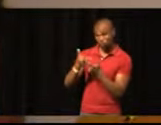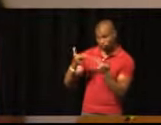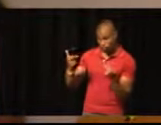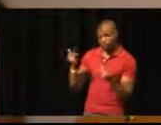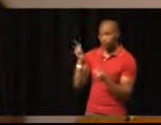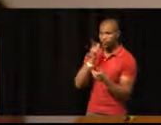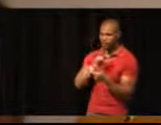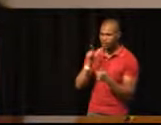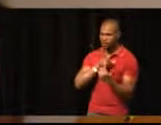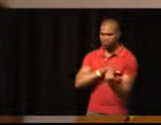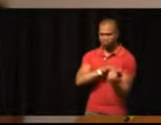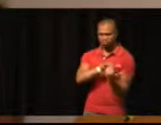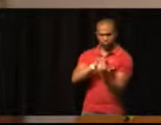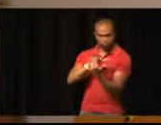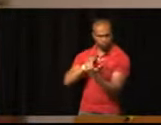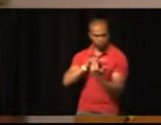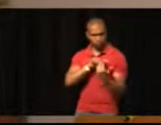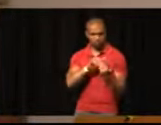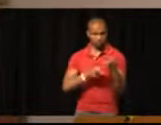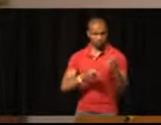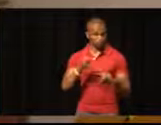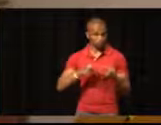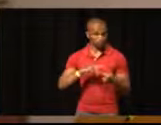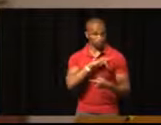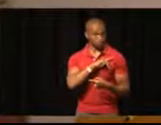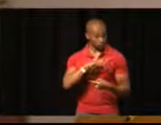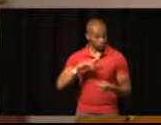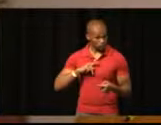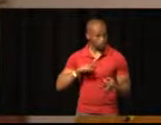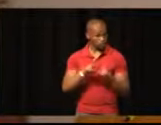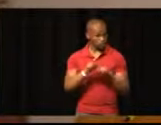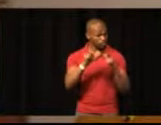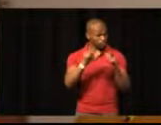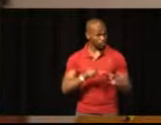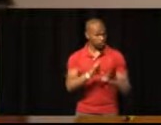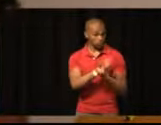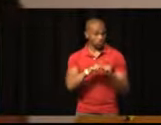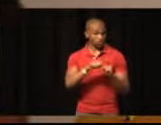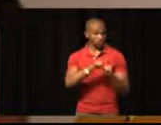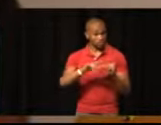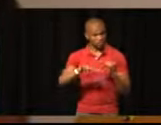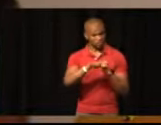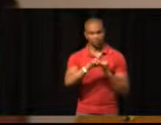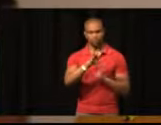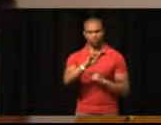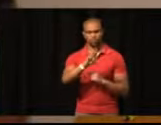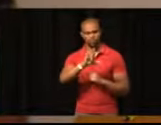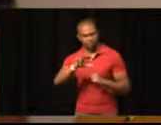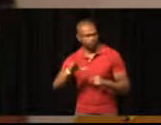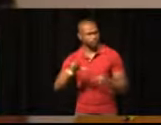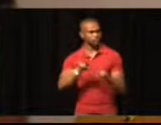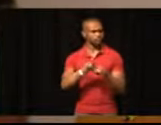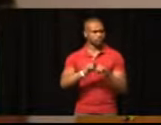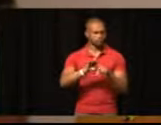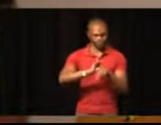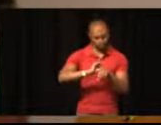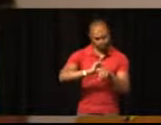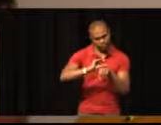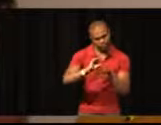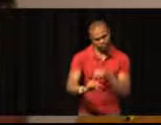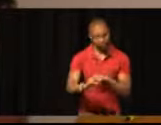organizaciones que están presentes y están haciendo algunas cosas y tienen incidencia en las políticas públicas, en el campo de la sociedad civil,